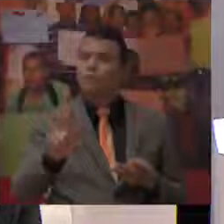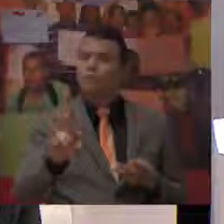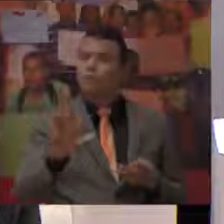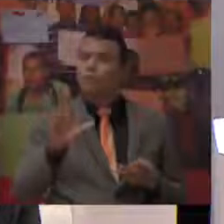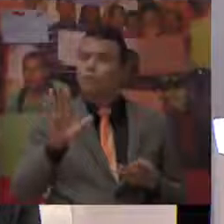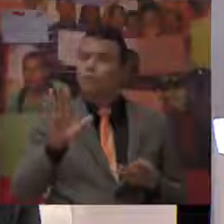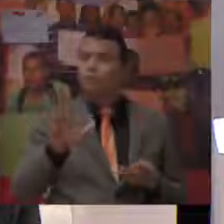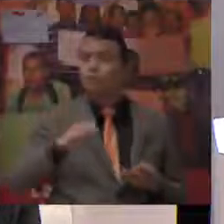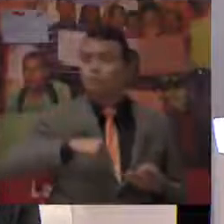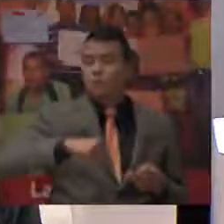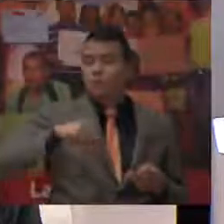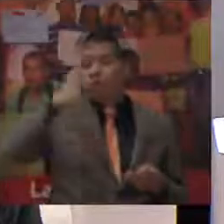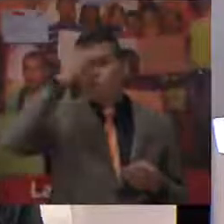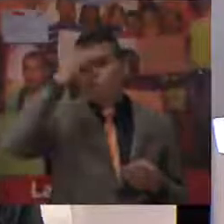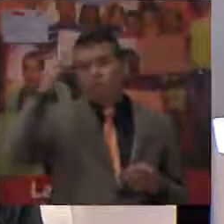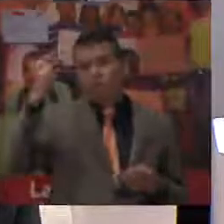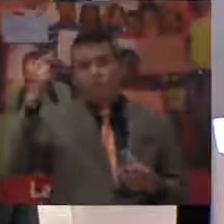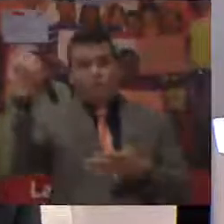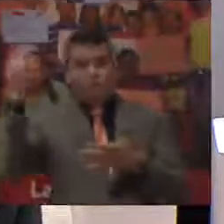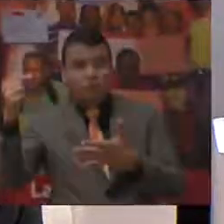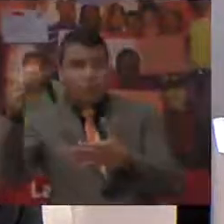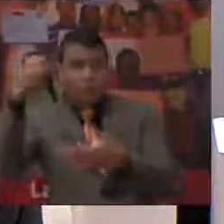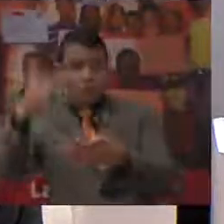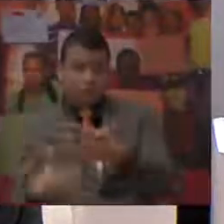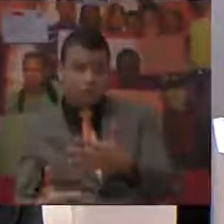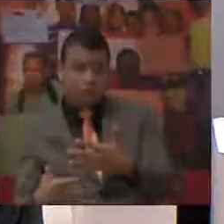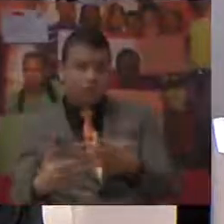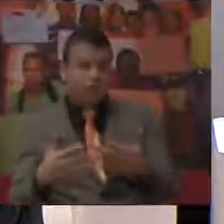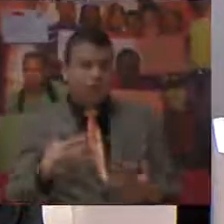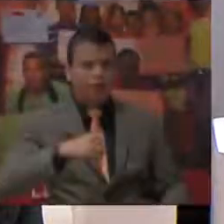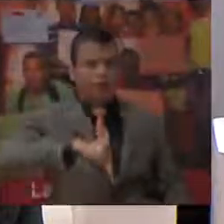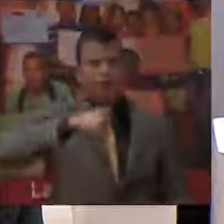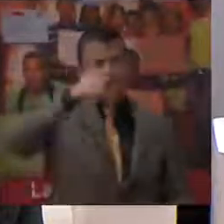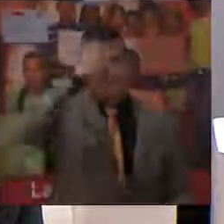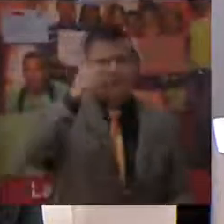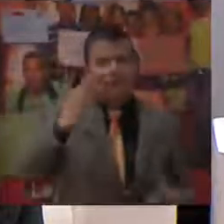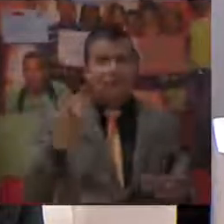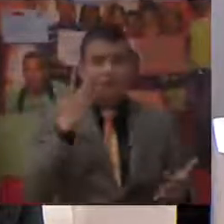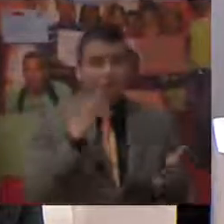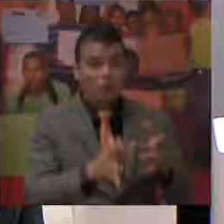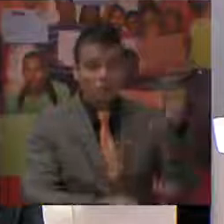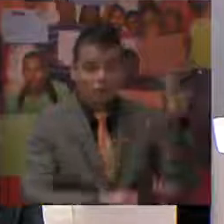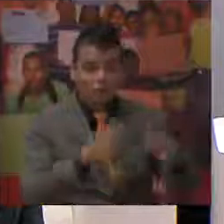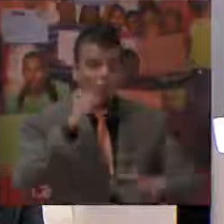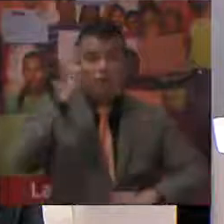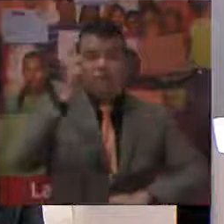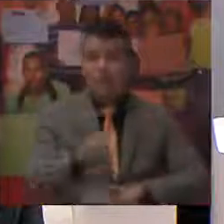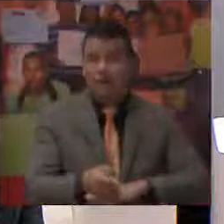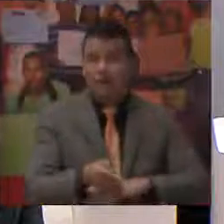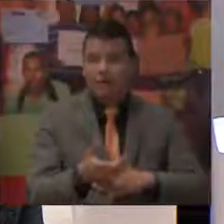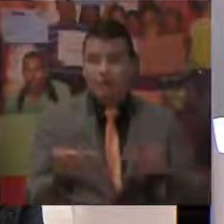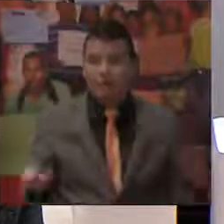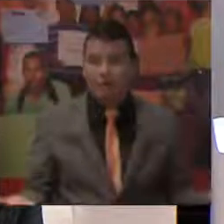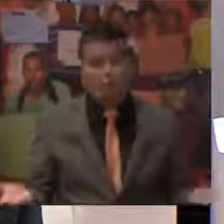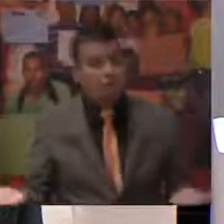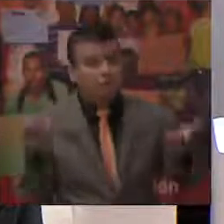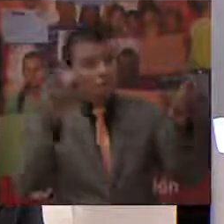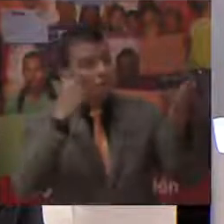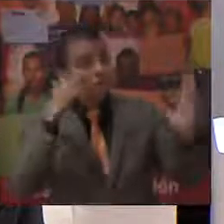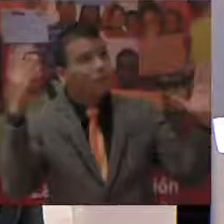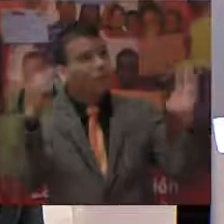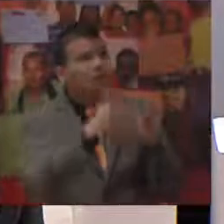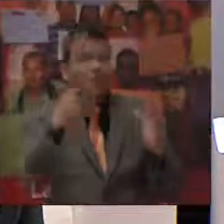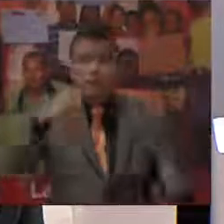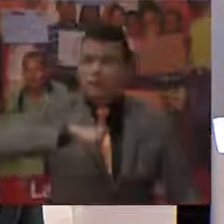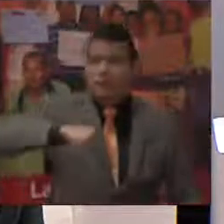un derecho fundamental, según la doctrina, es que los derechos fundamentales son justiciables, se pueden llevar ante la justicia, ante los